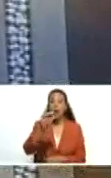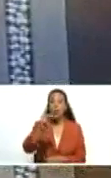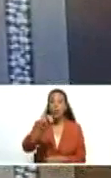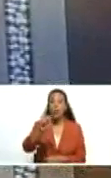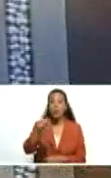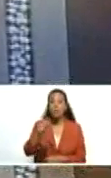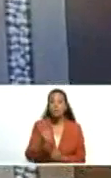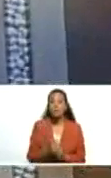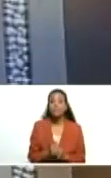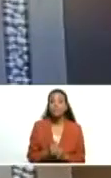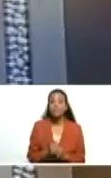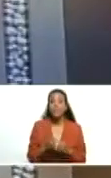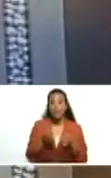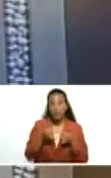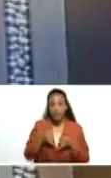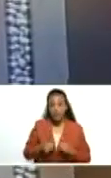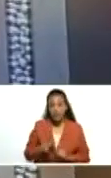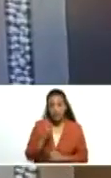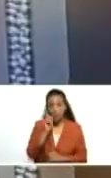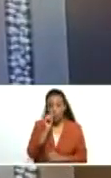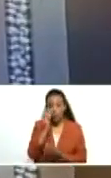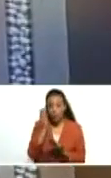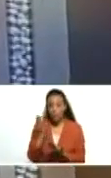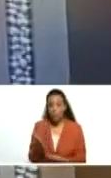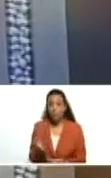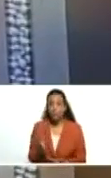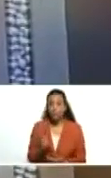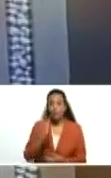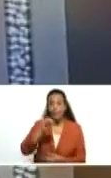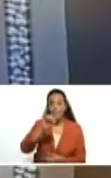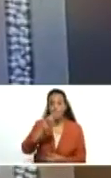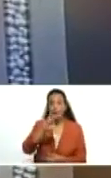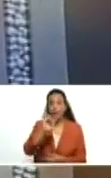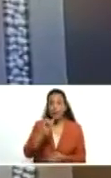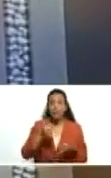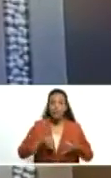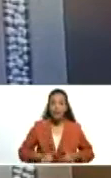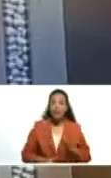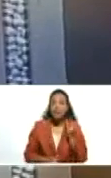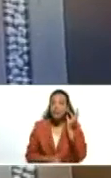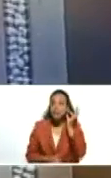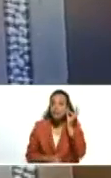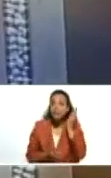Gustavo Acuña, hijo, María Carolina Acuña, hija,